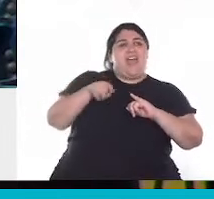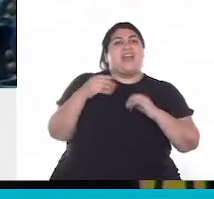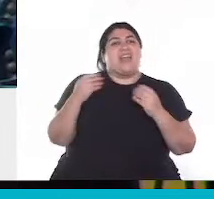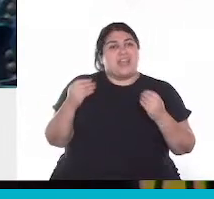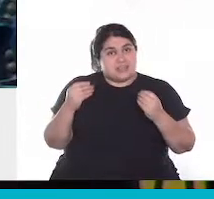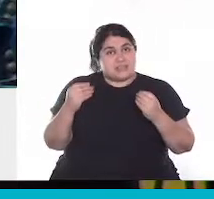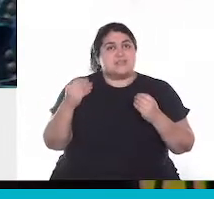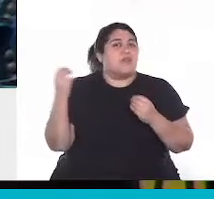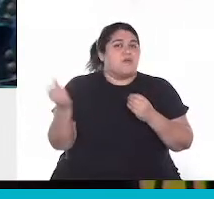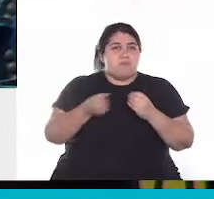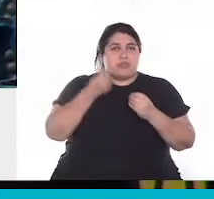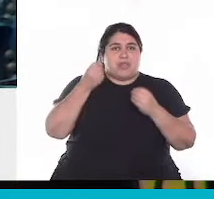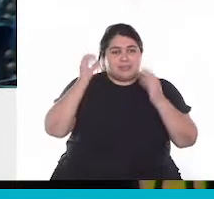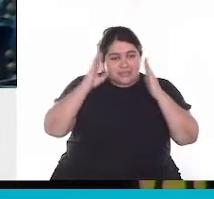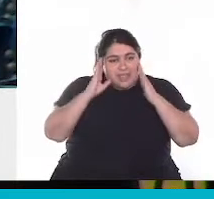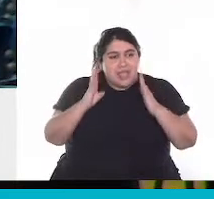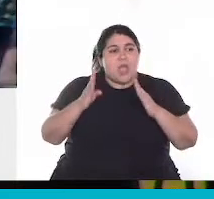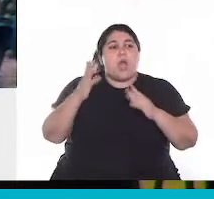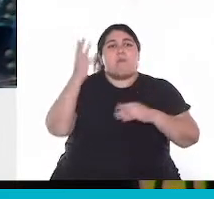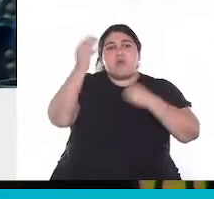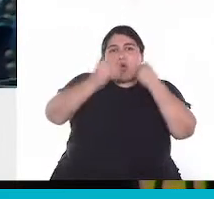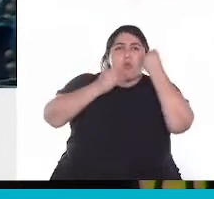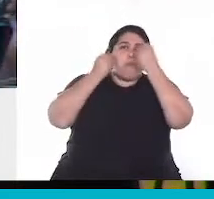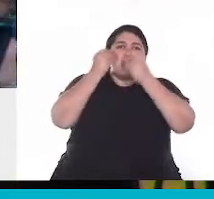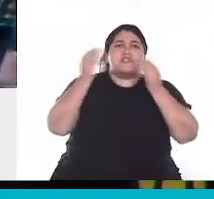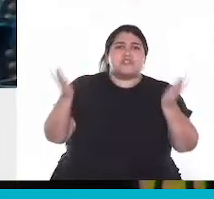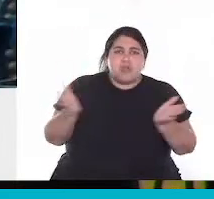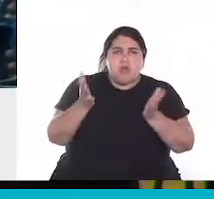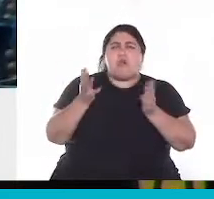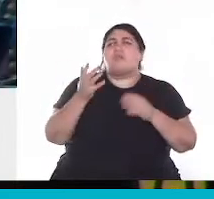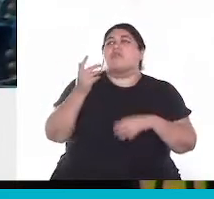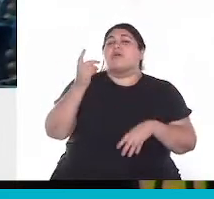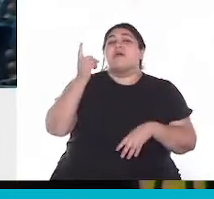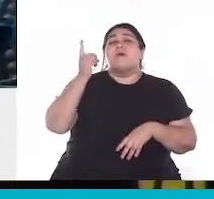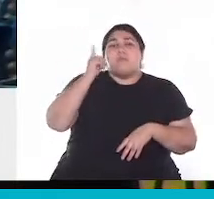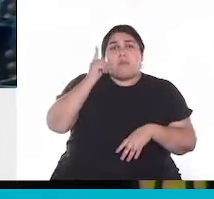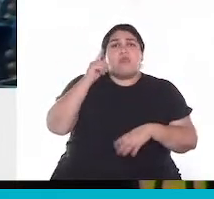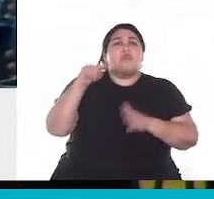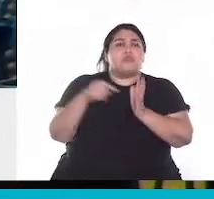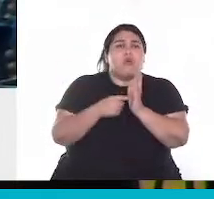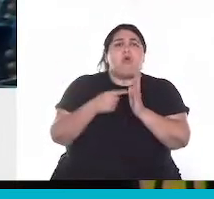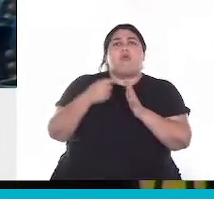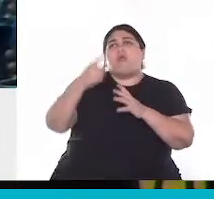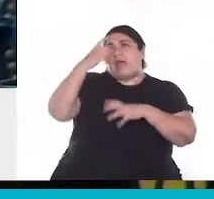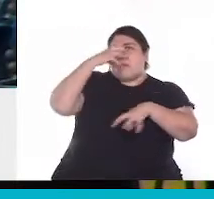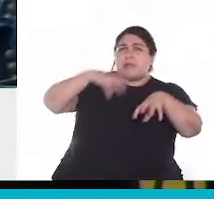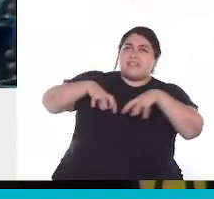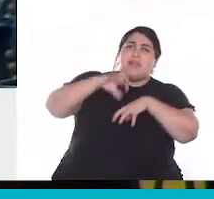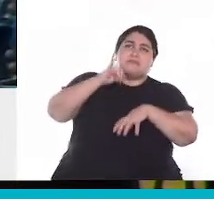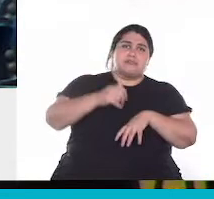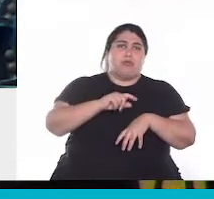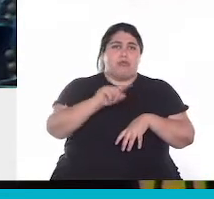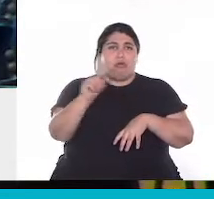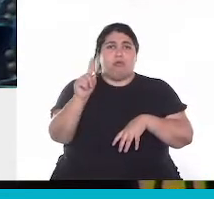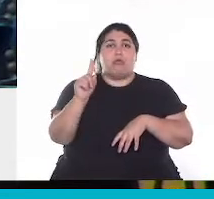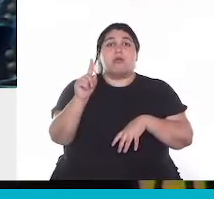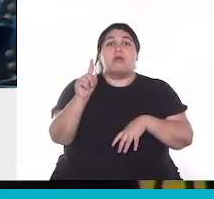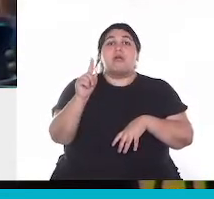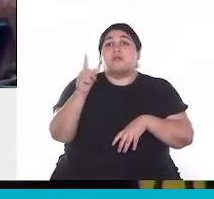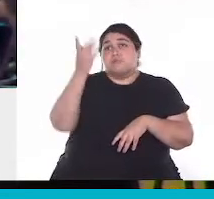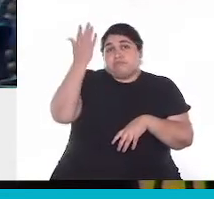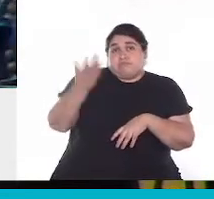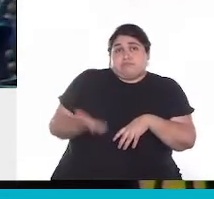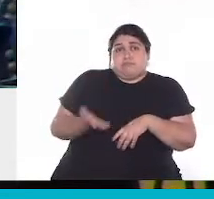debería ser una preocupación, más allá de la simpatía que se tenga o no con la protagonista